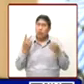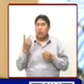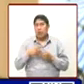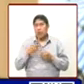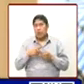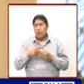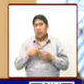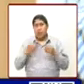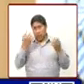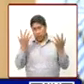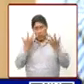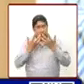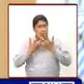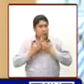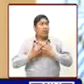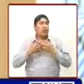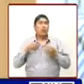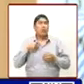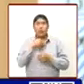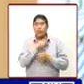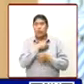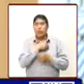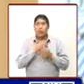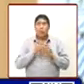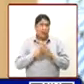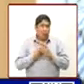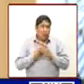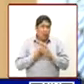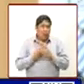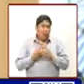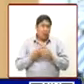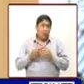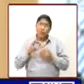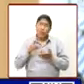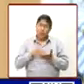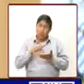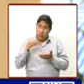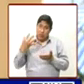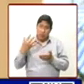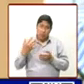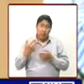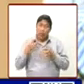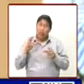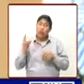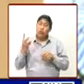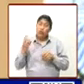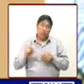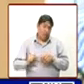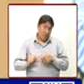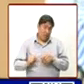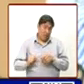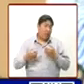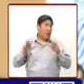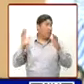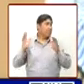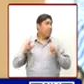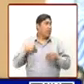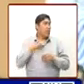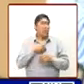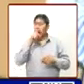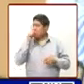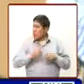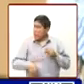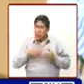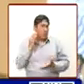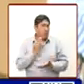participación y gran coordinación. Además, estamos arrancando con la categoría 2005, que son sub-20 en el 2025, porque no podemos parar,